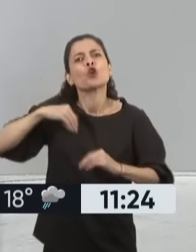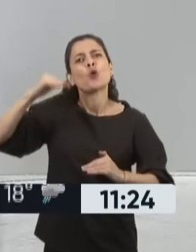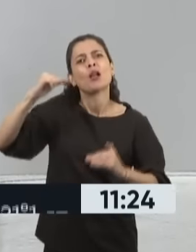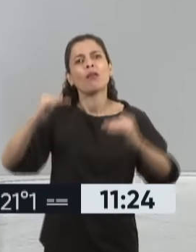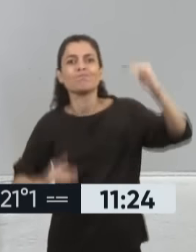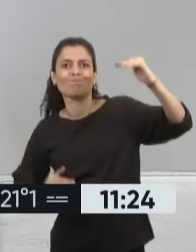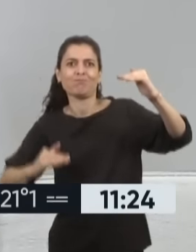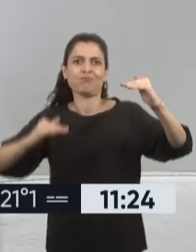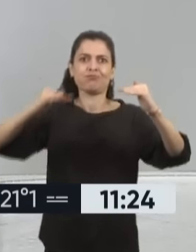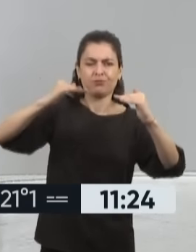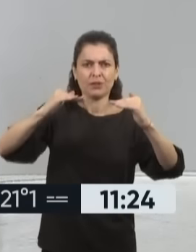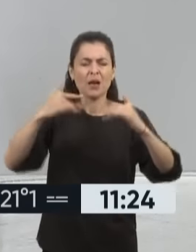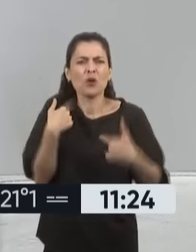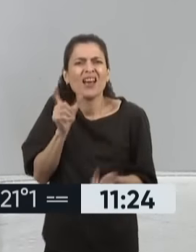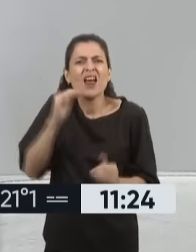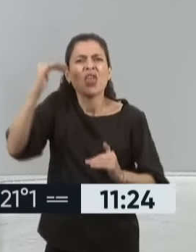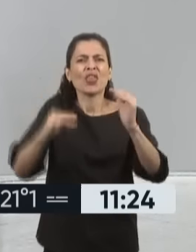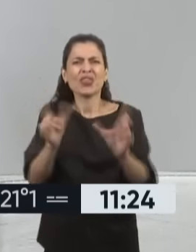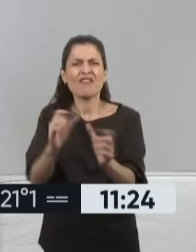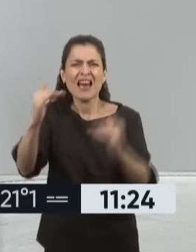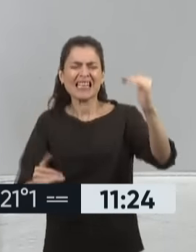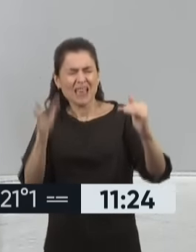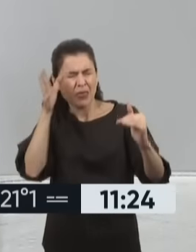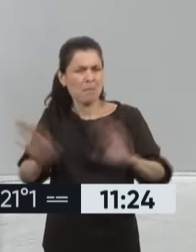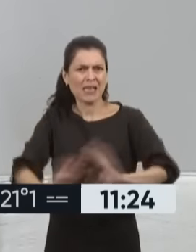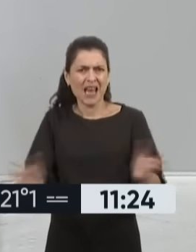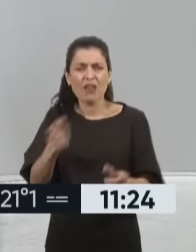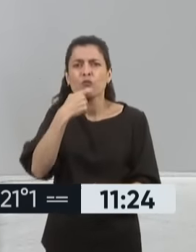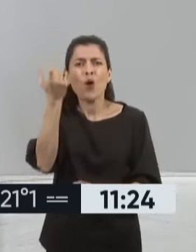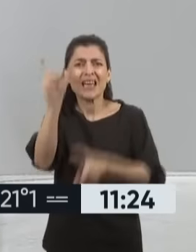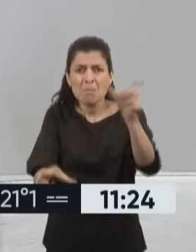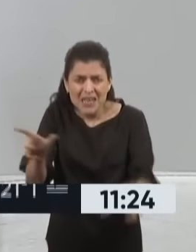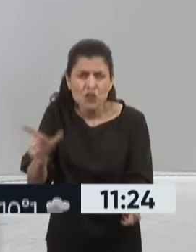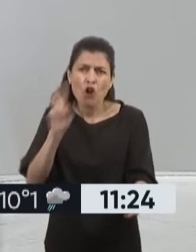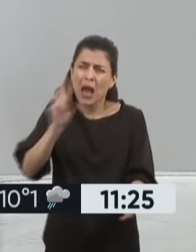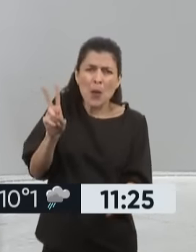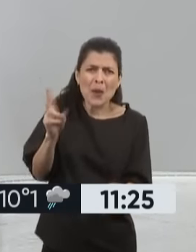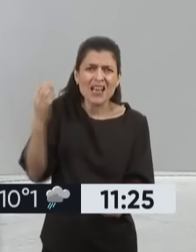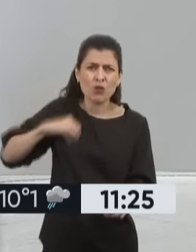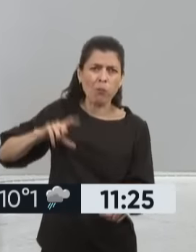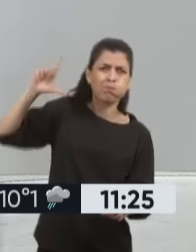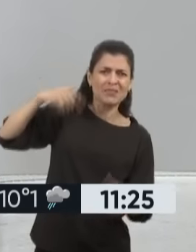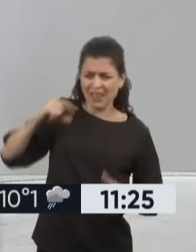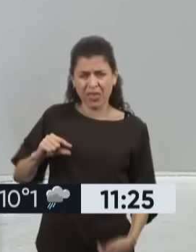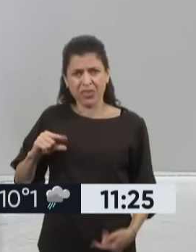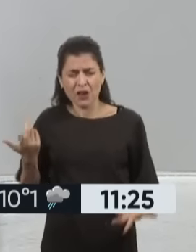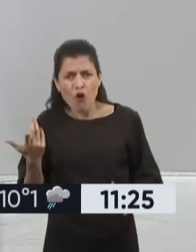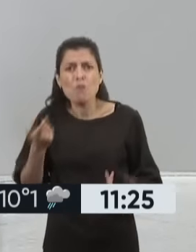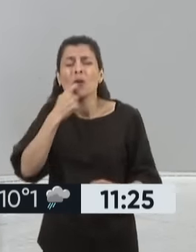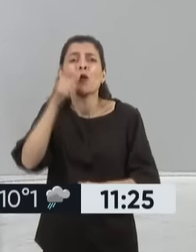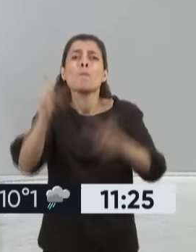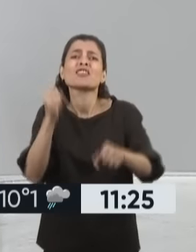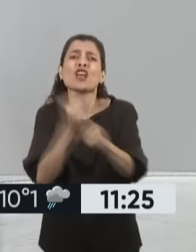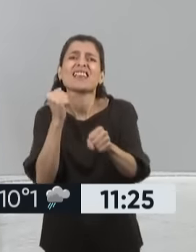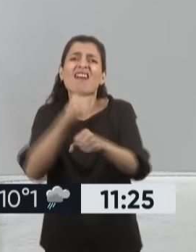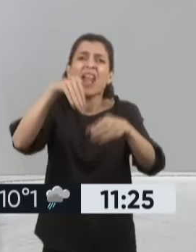son impresionantes o sea cualquier trabajador cualquiera de nosotros está muy alejado de los salarios que tienen los legisladores o los